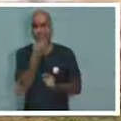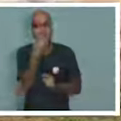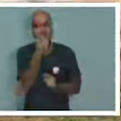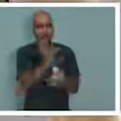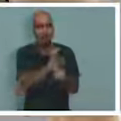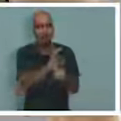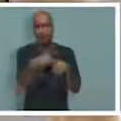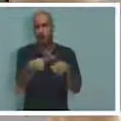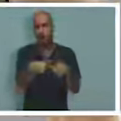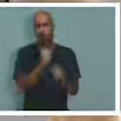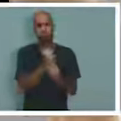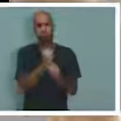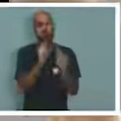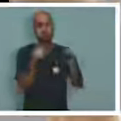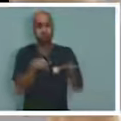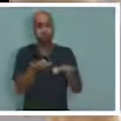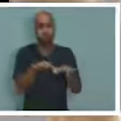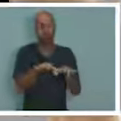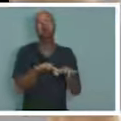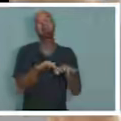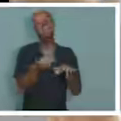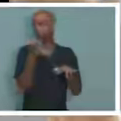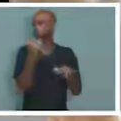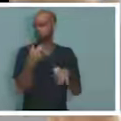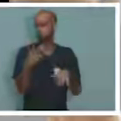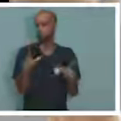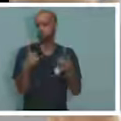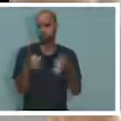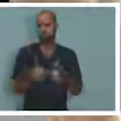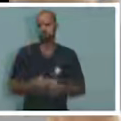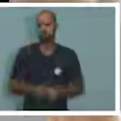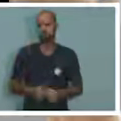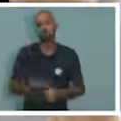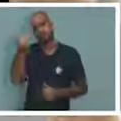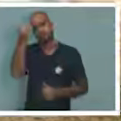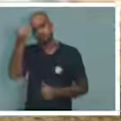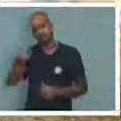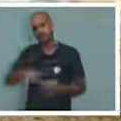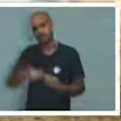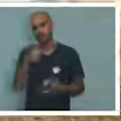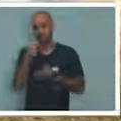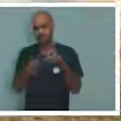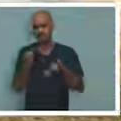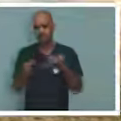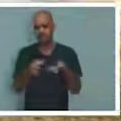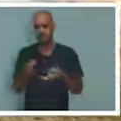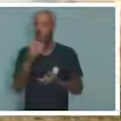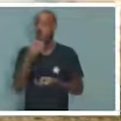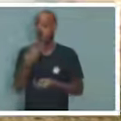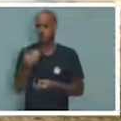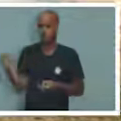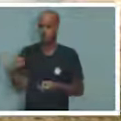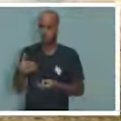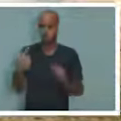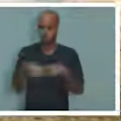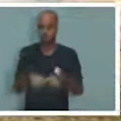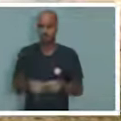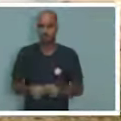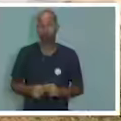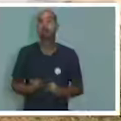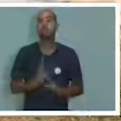la juventud le gusta, lo lleva bien y lo hace muy bien. Muchísimas gracias por acompañarnos, ha sido todo un